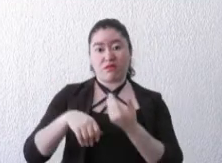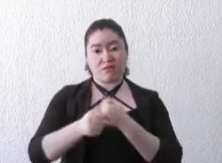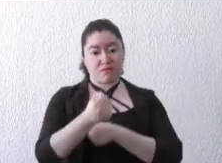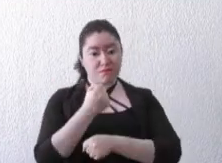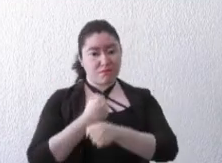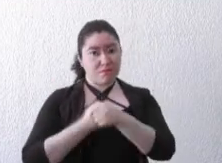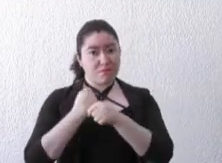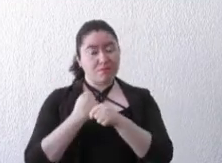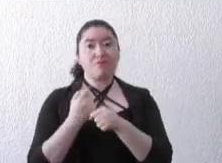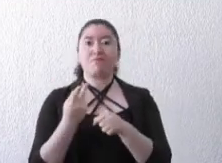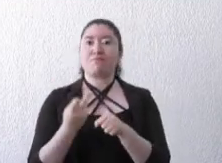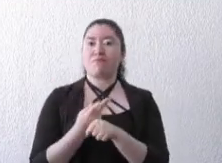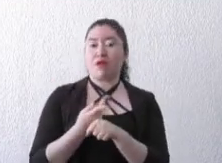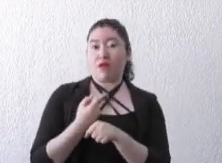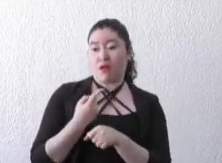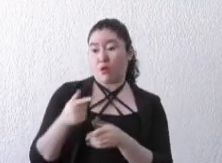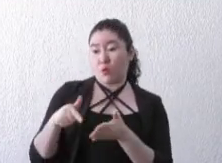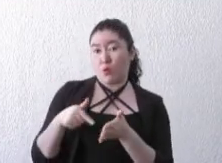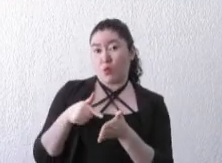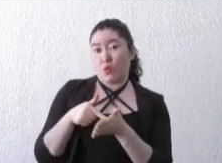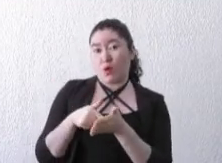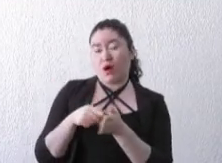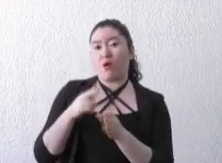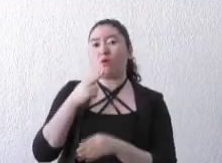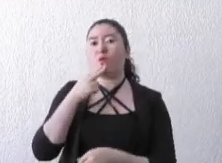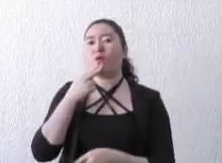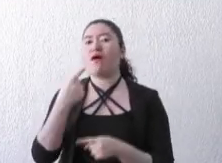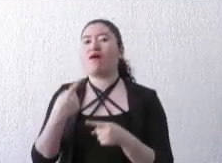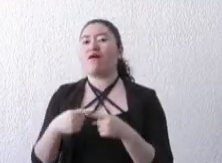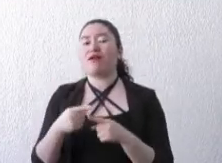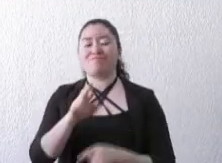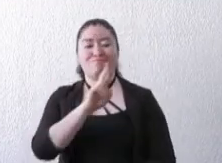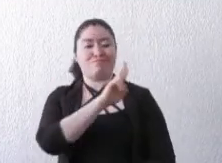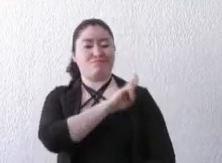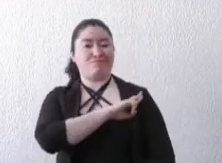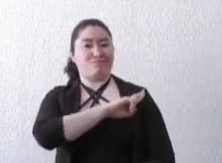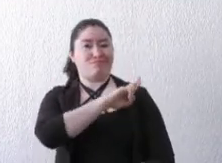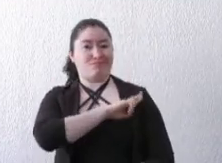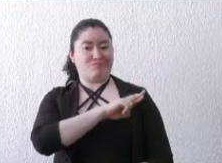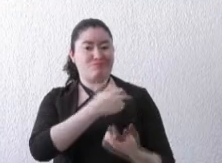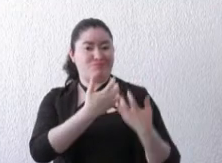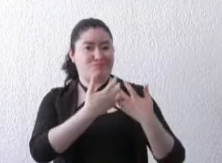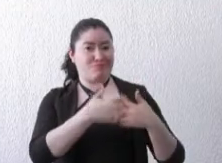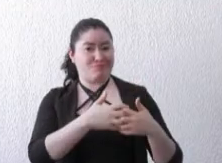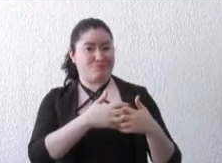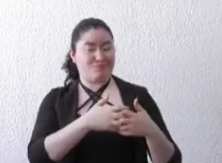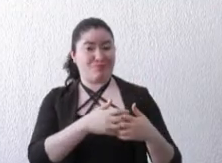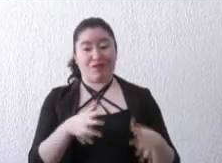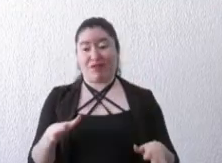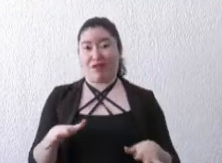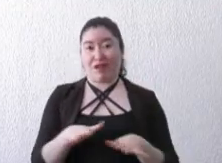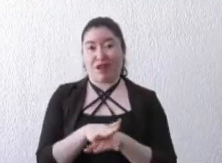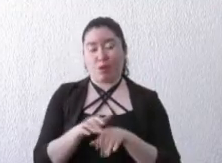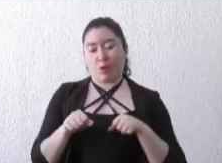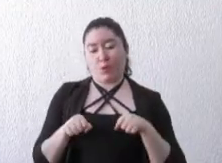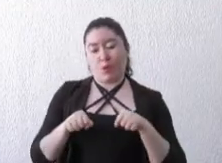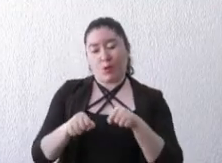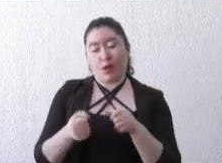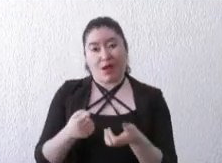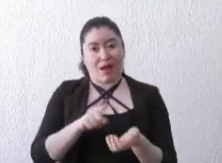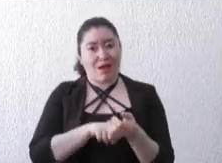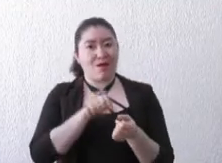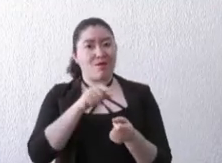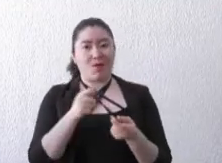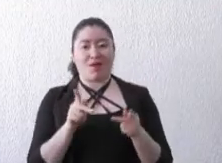espacio que iba a ser de uso y usufructo privado, un centro comercial con una funeraria, a